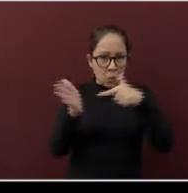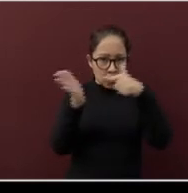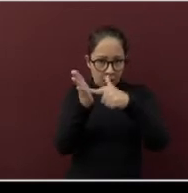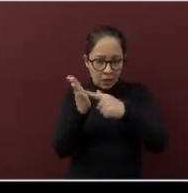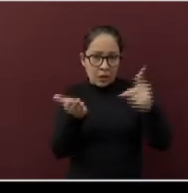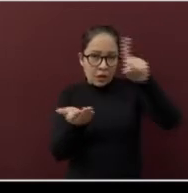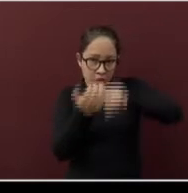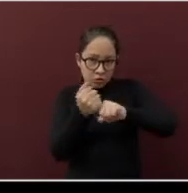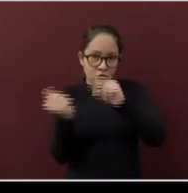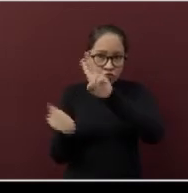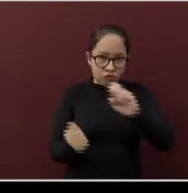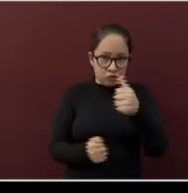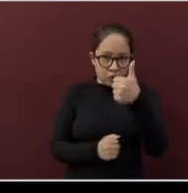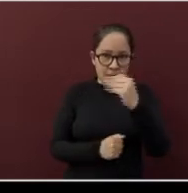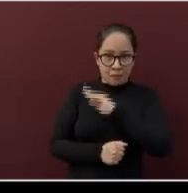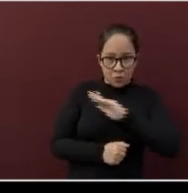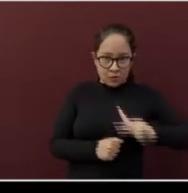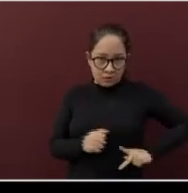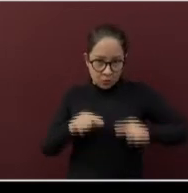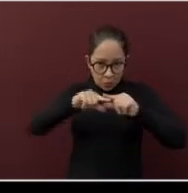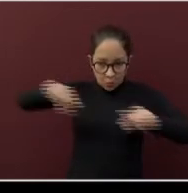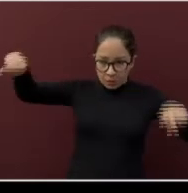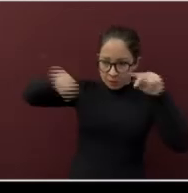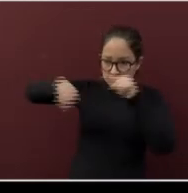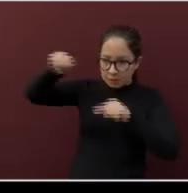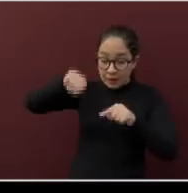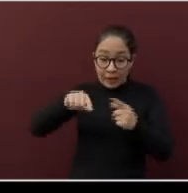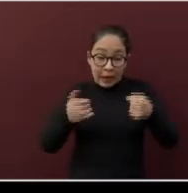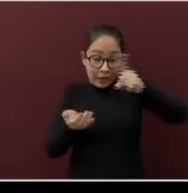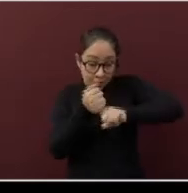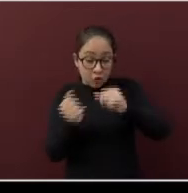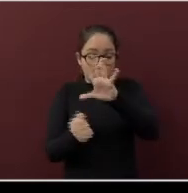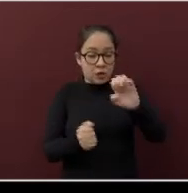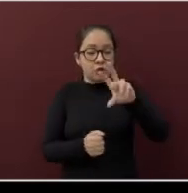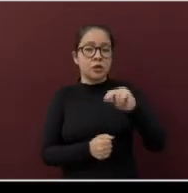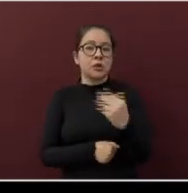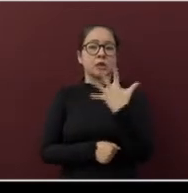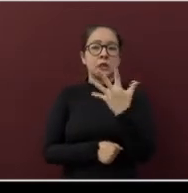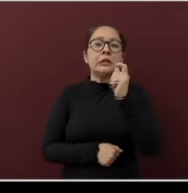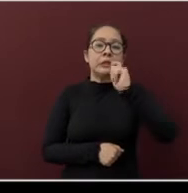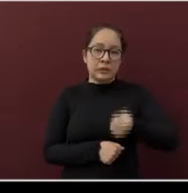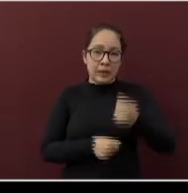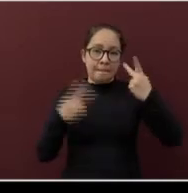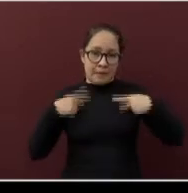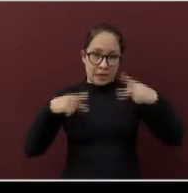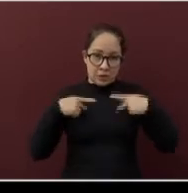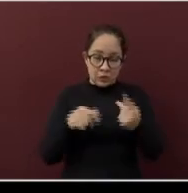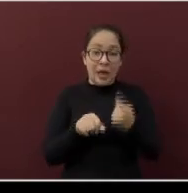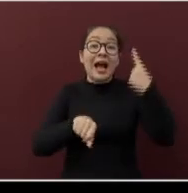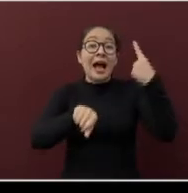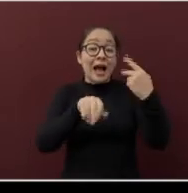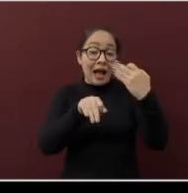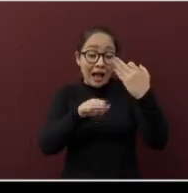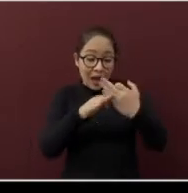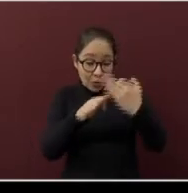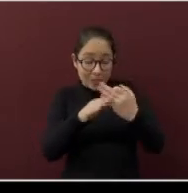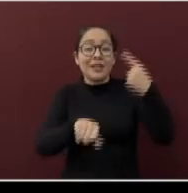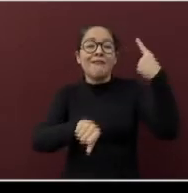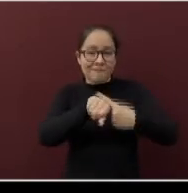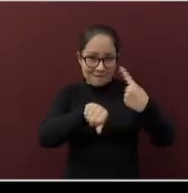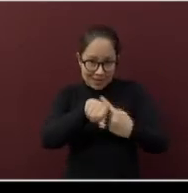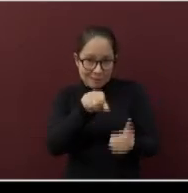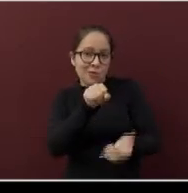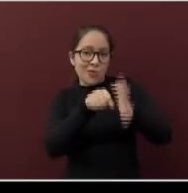206 municipios quinientos ochenta y cinco de ellos representan los pacientes que cursan con la enfermedad